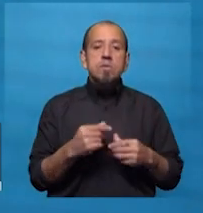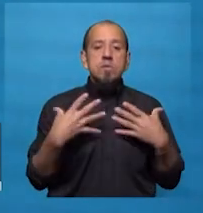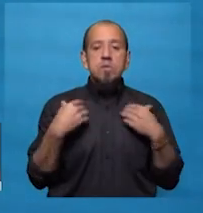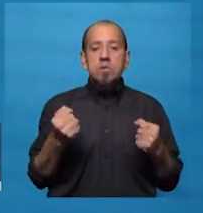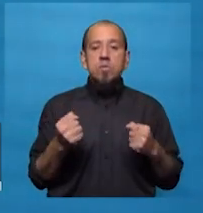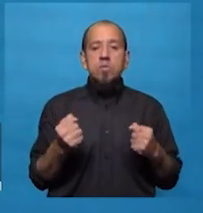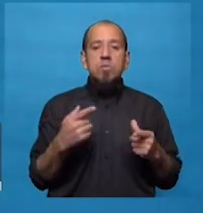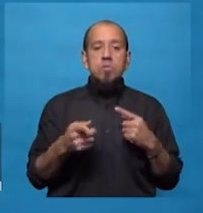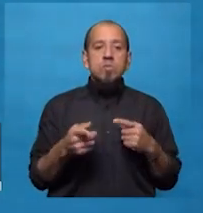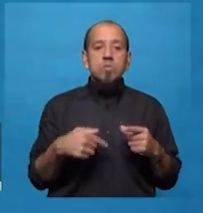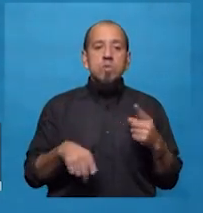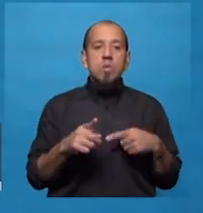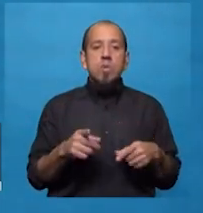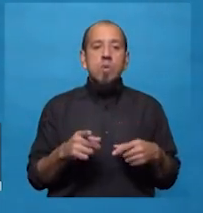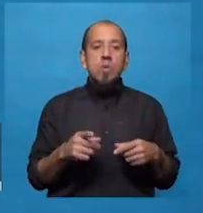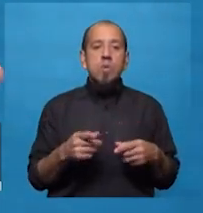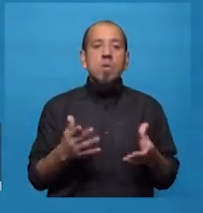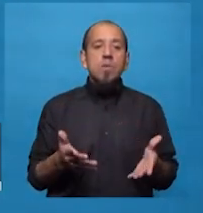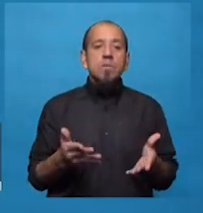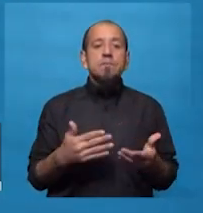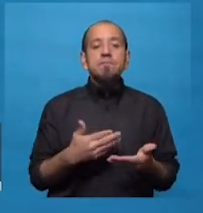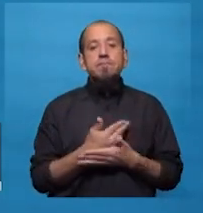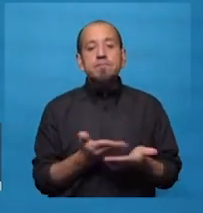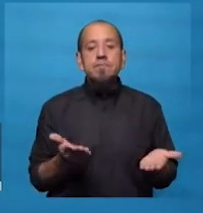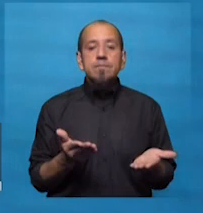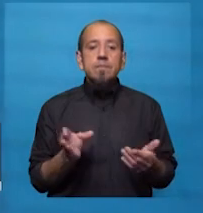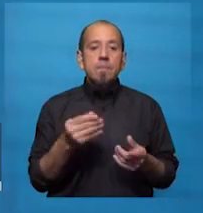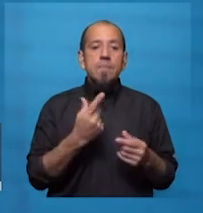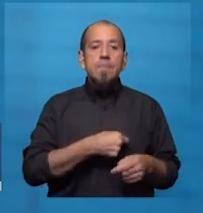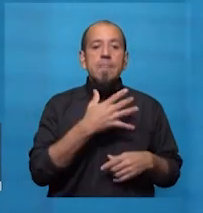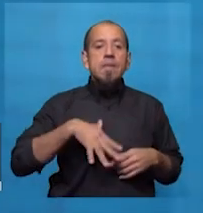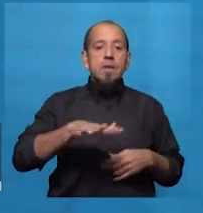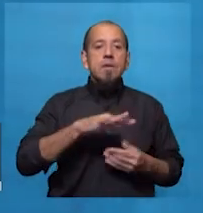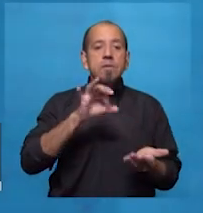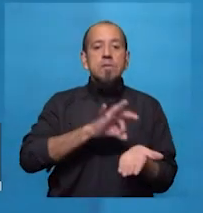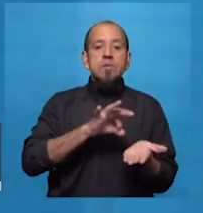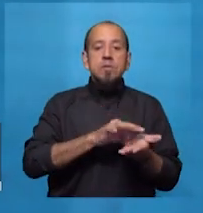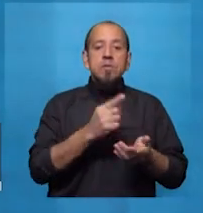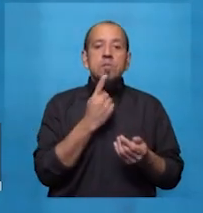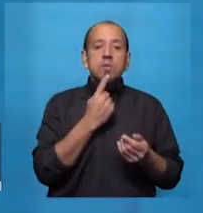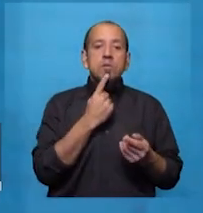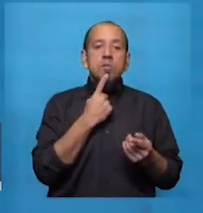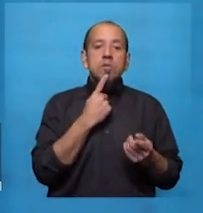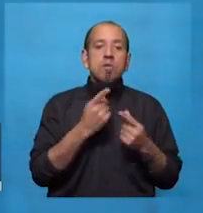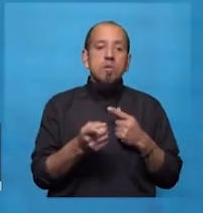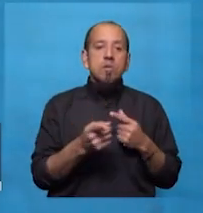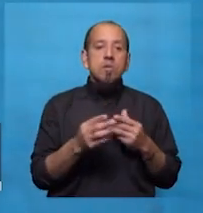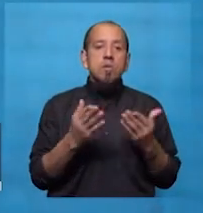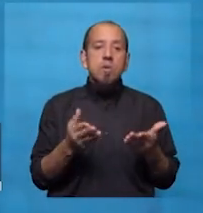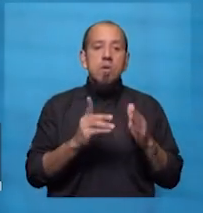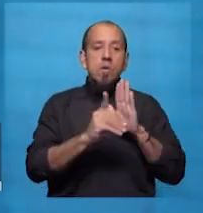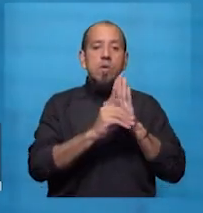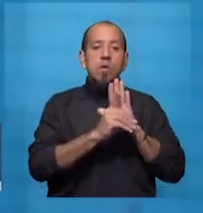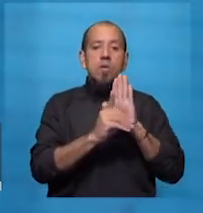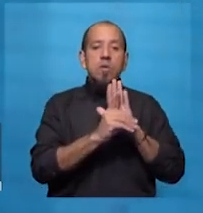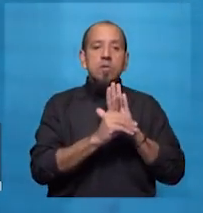de salud pública a partir de los decesos y que nos presente a toda la sociedad y al sistema político las estadísticas de una manera y los datos de